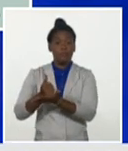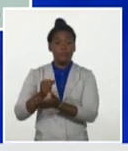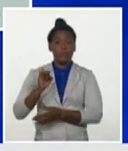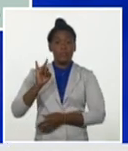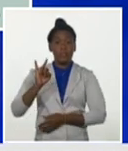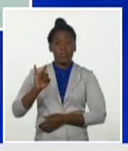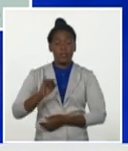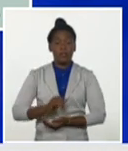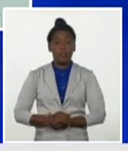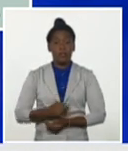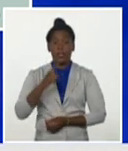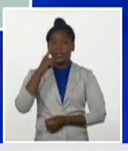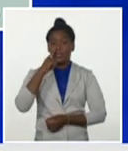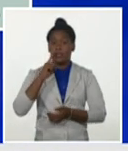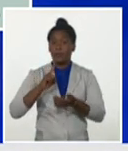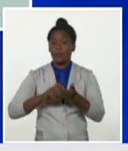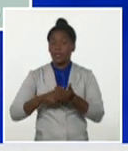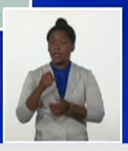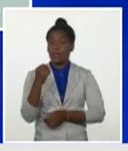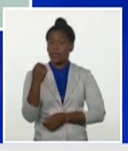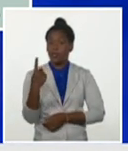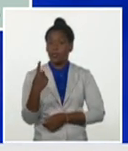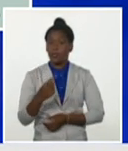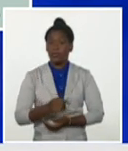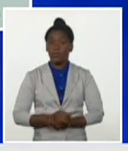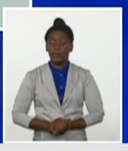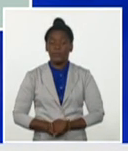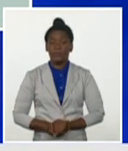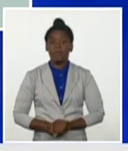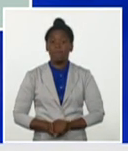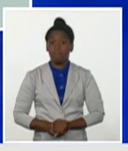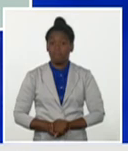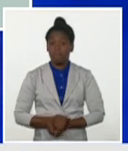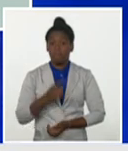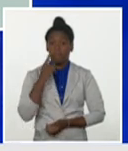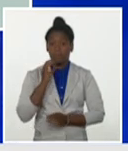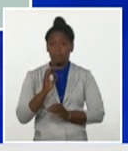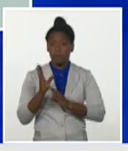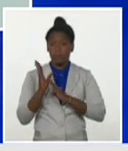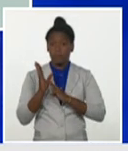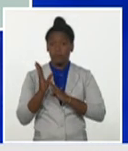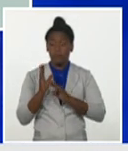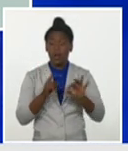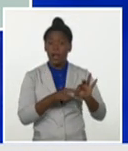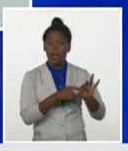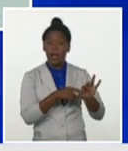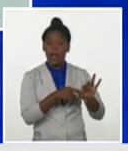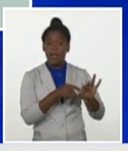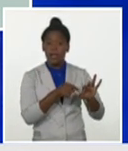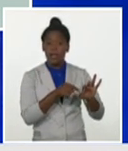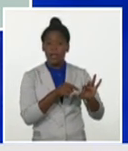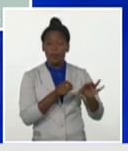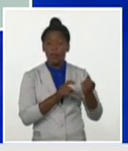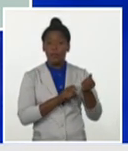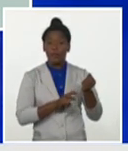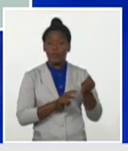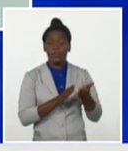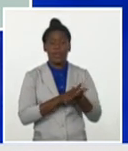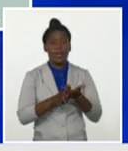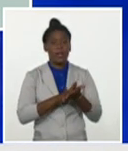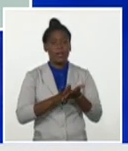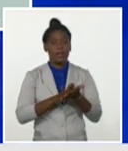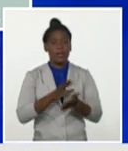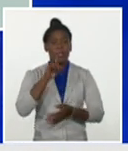de Niceto Pérez 1. Y nuevamente, el municipio especial Isla de la Juventud no reporta